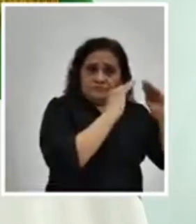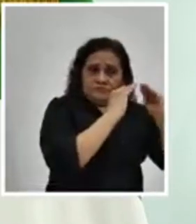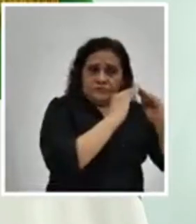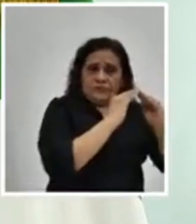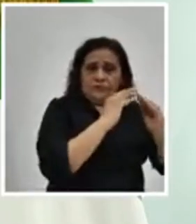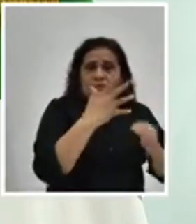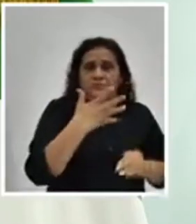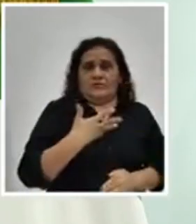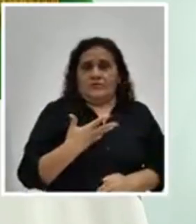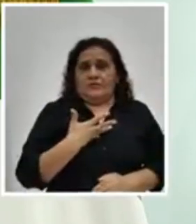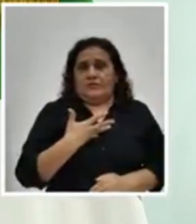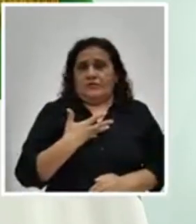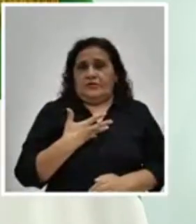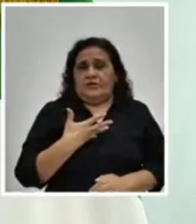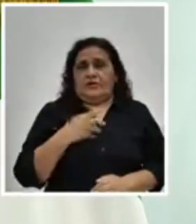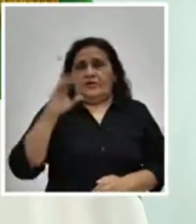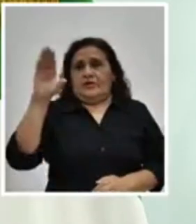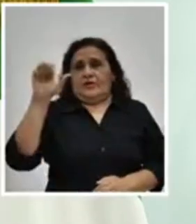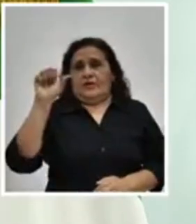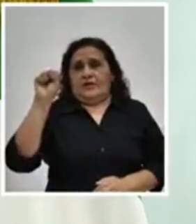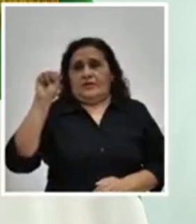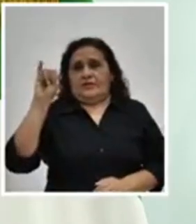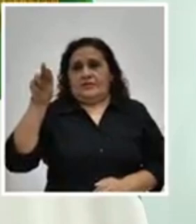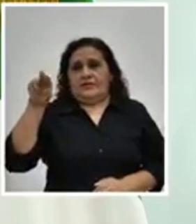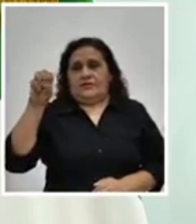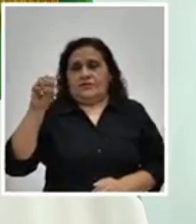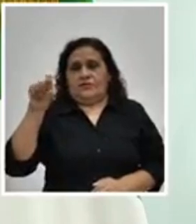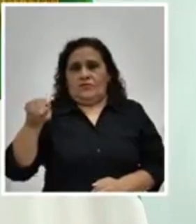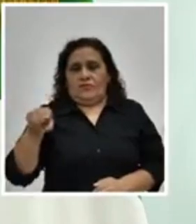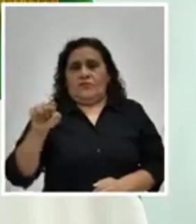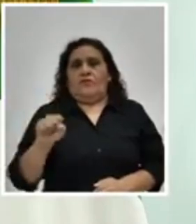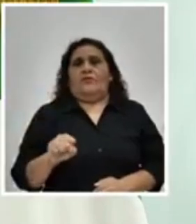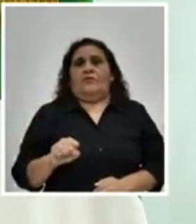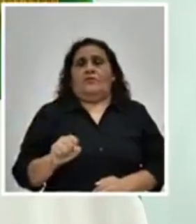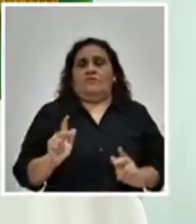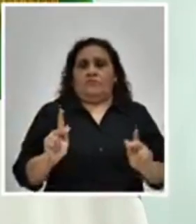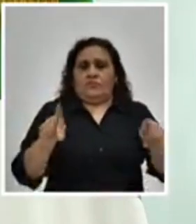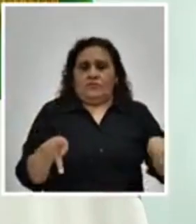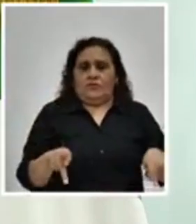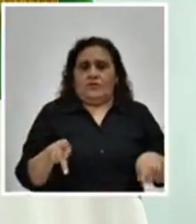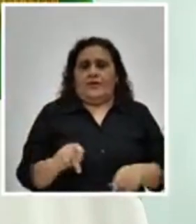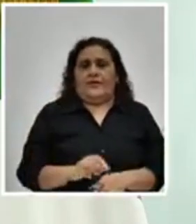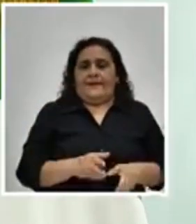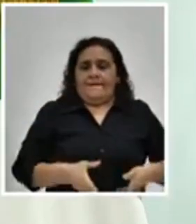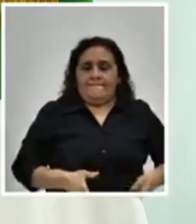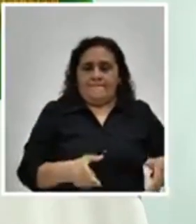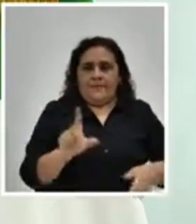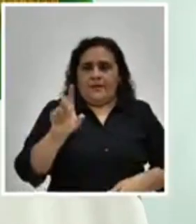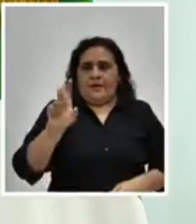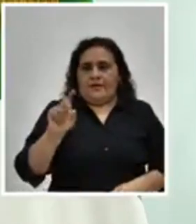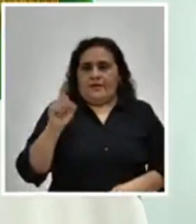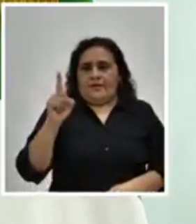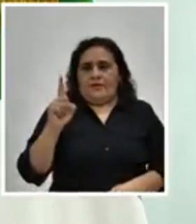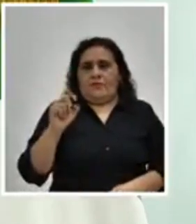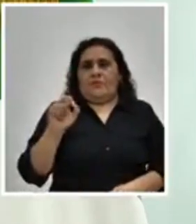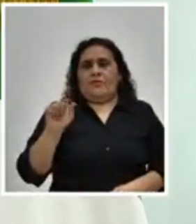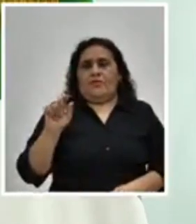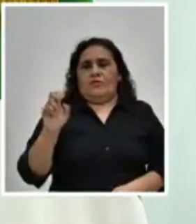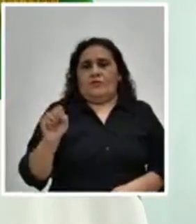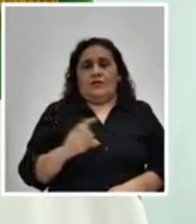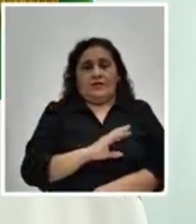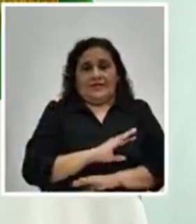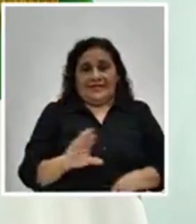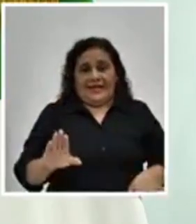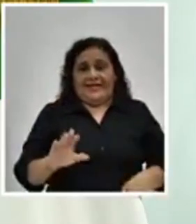el emblemático Casino de Progreso, en la calle 31/74, ya le pertenece a nuestra